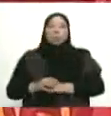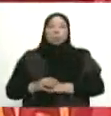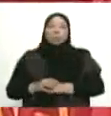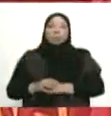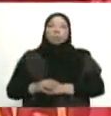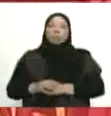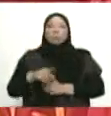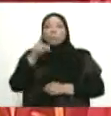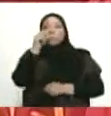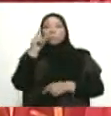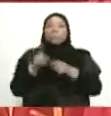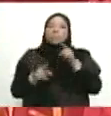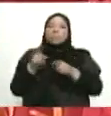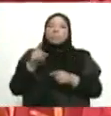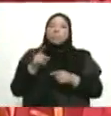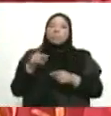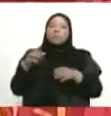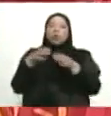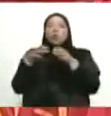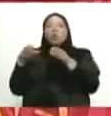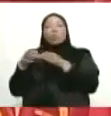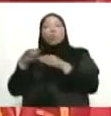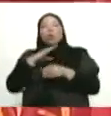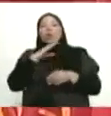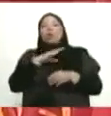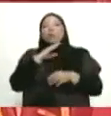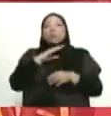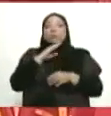señora, con algún padecimiento